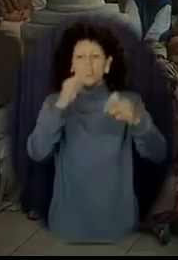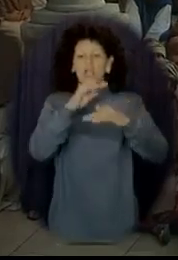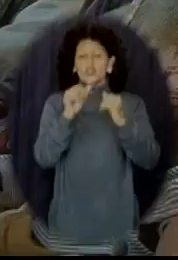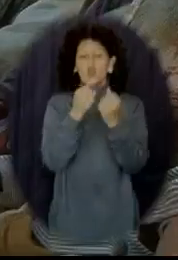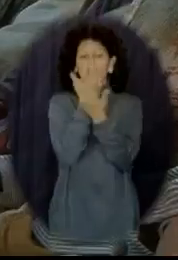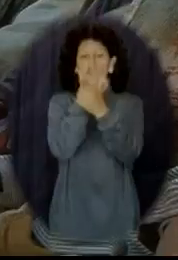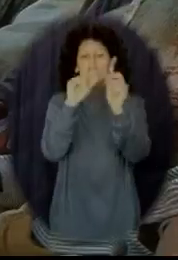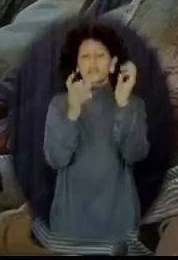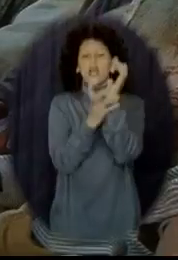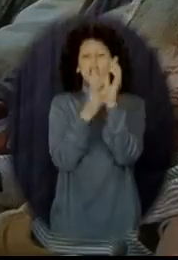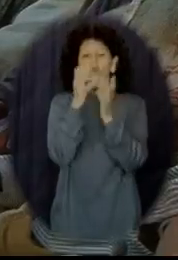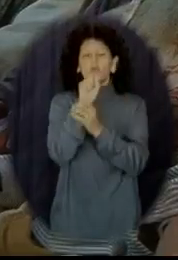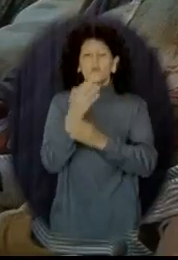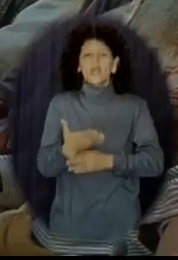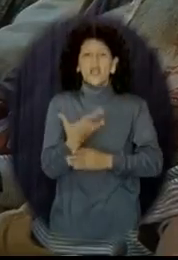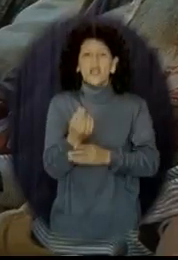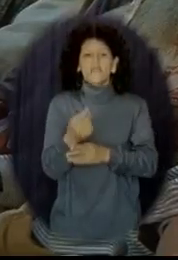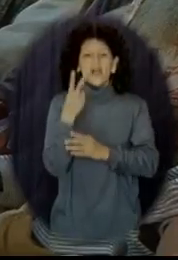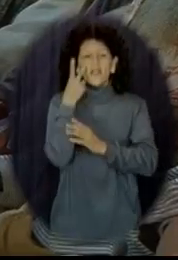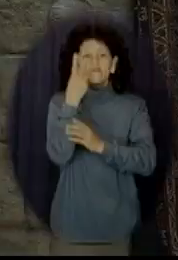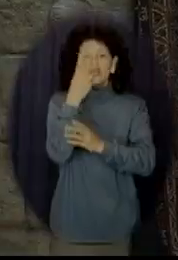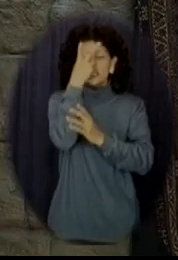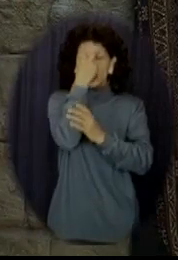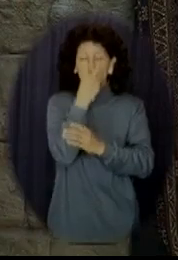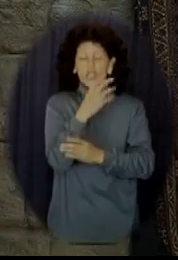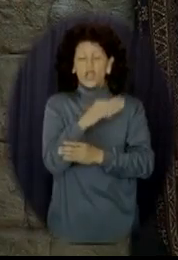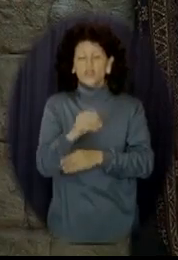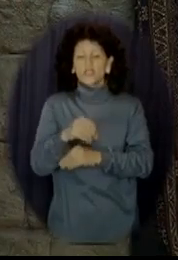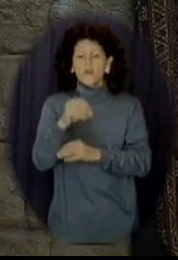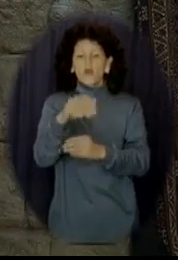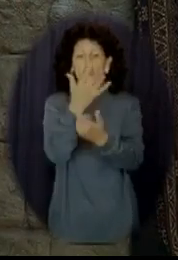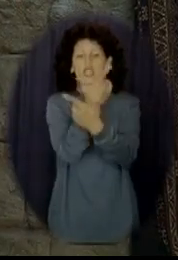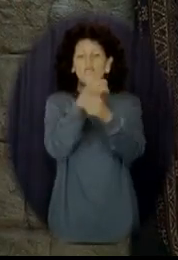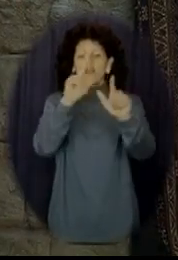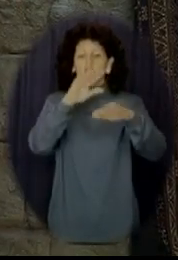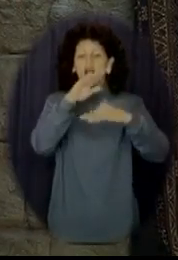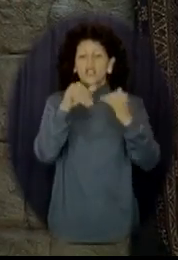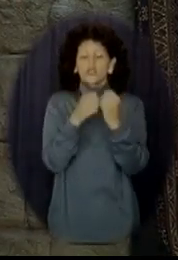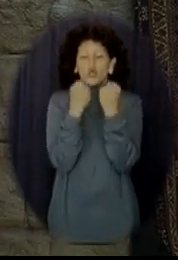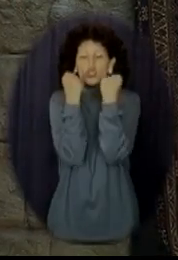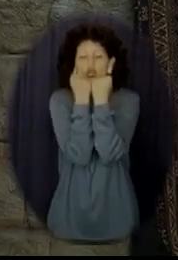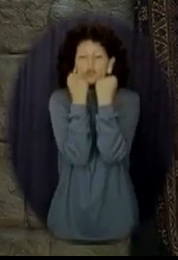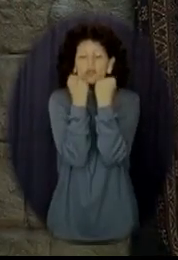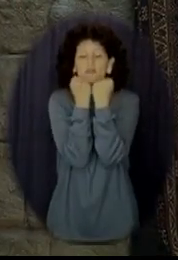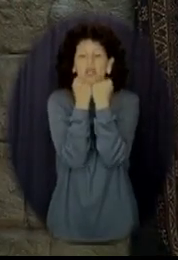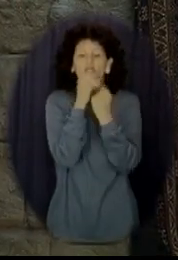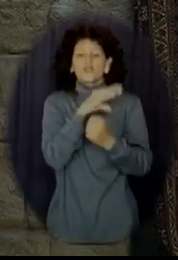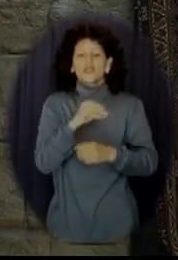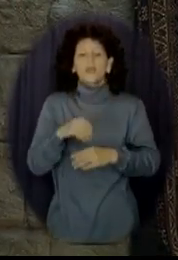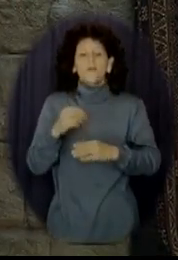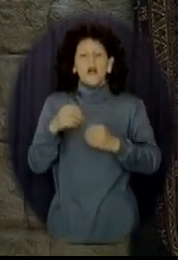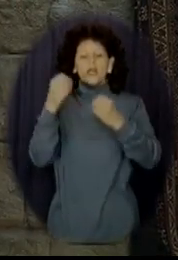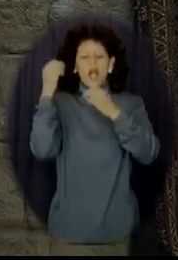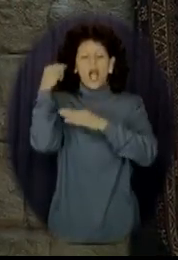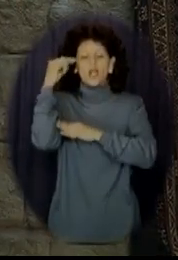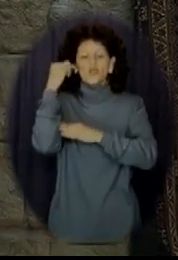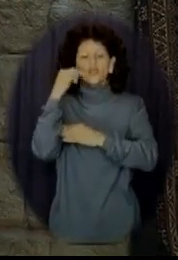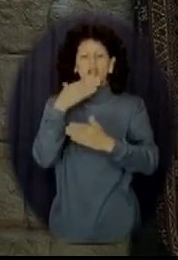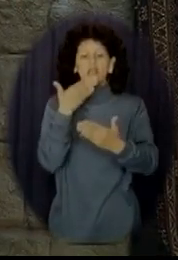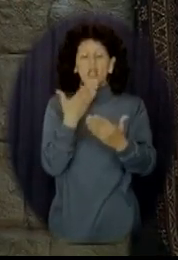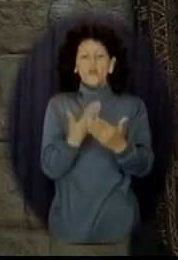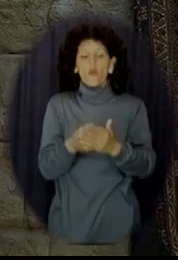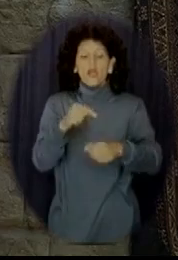libertad a los presos y dar vista a los ciegos. Poner en libertad a los oprimidos y para anunciar el